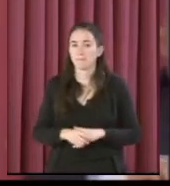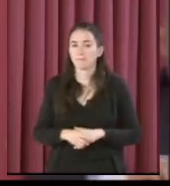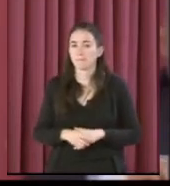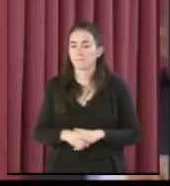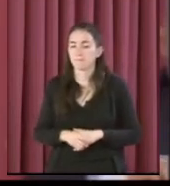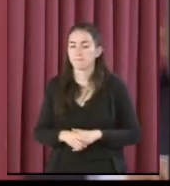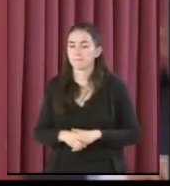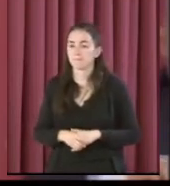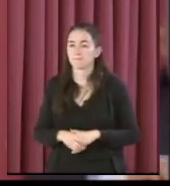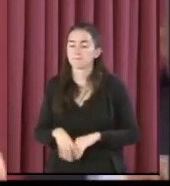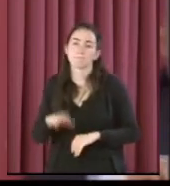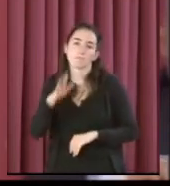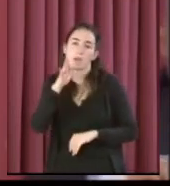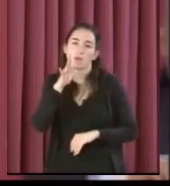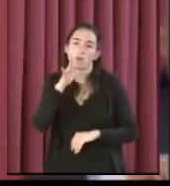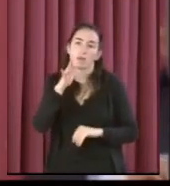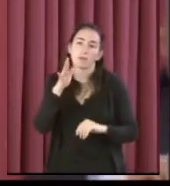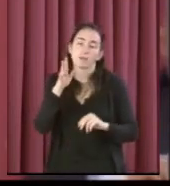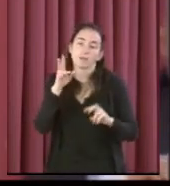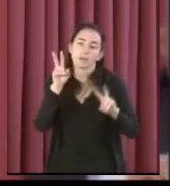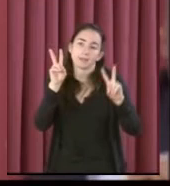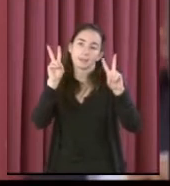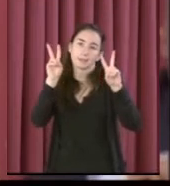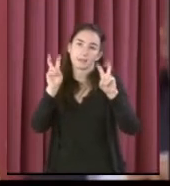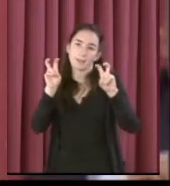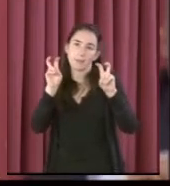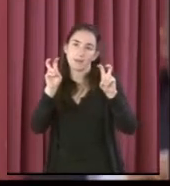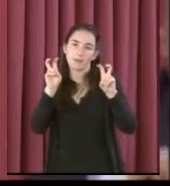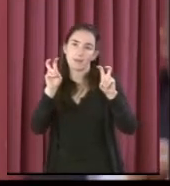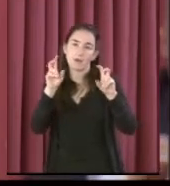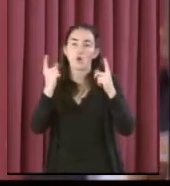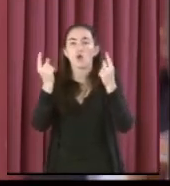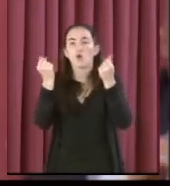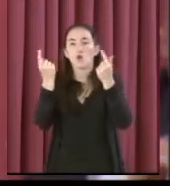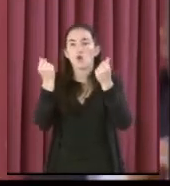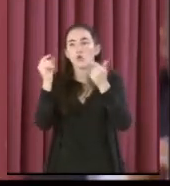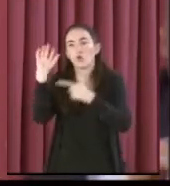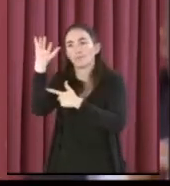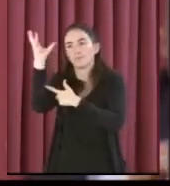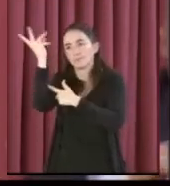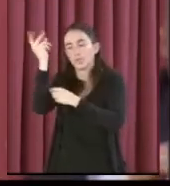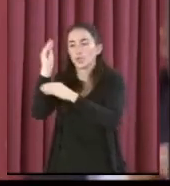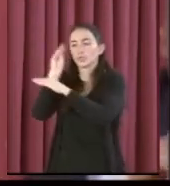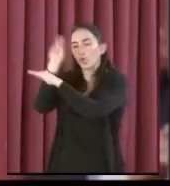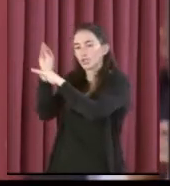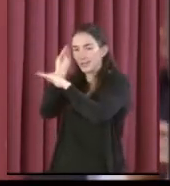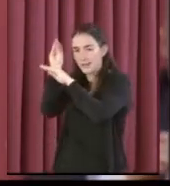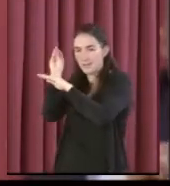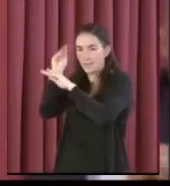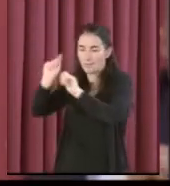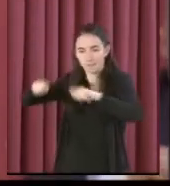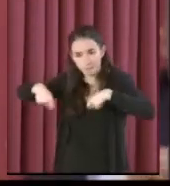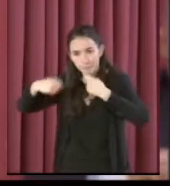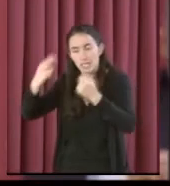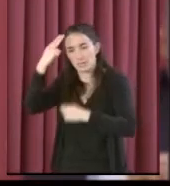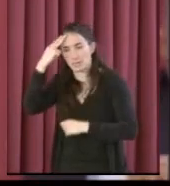Hablemos ahora de ese Logroño sostenible, ese modelo de ciudad.